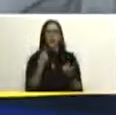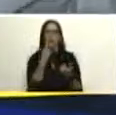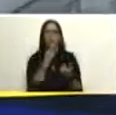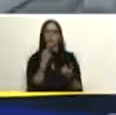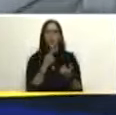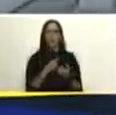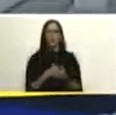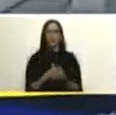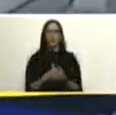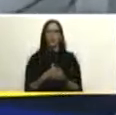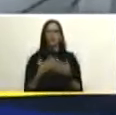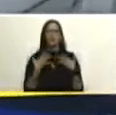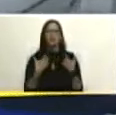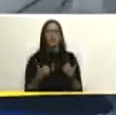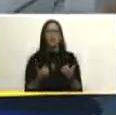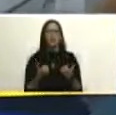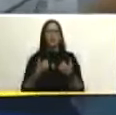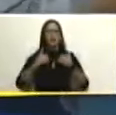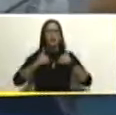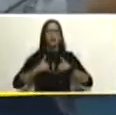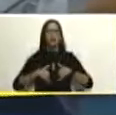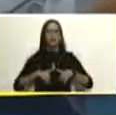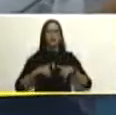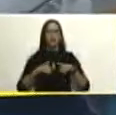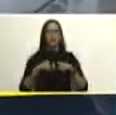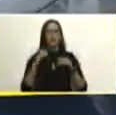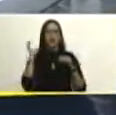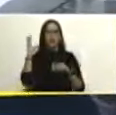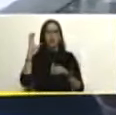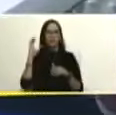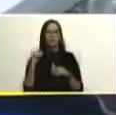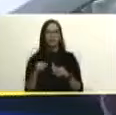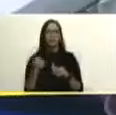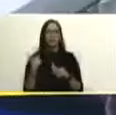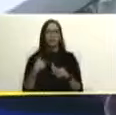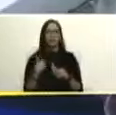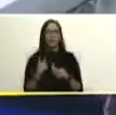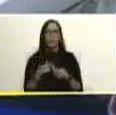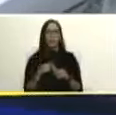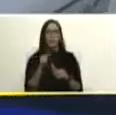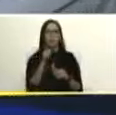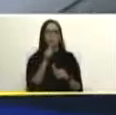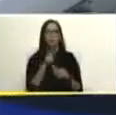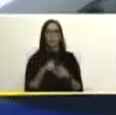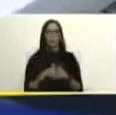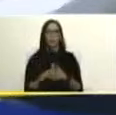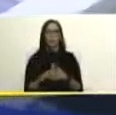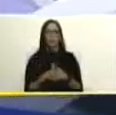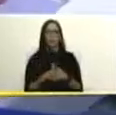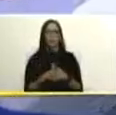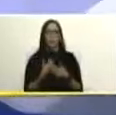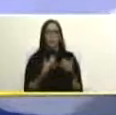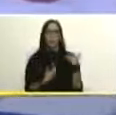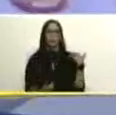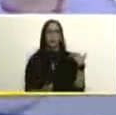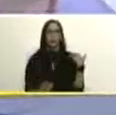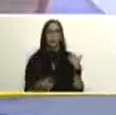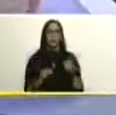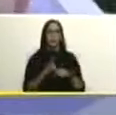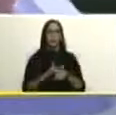salud preventiva para los hijos y las hijas de la patria. Tenemos un consultorio, presidente de